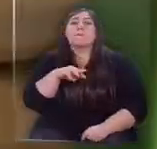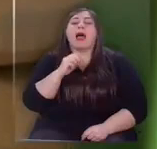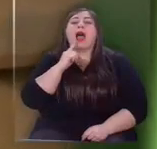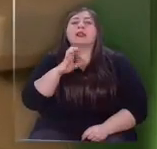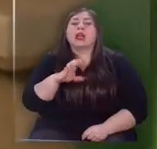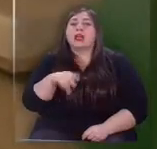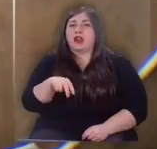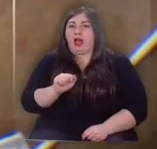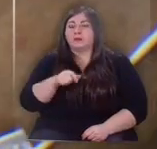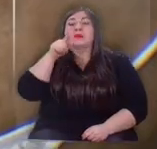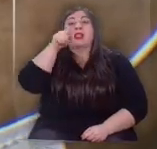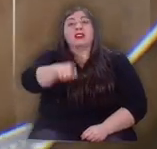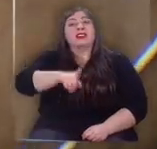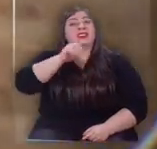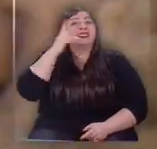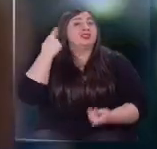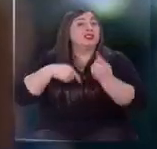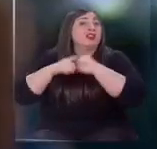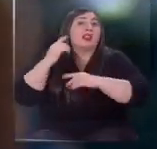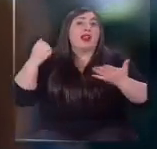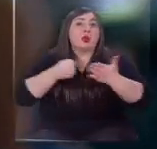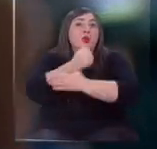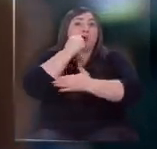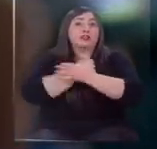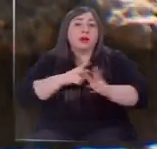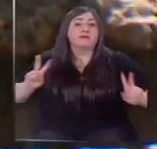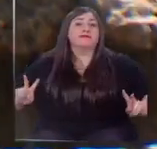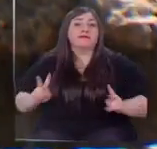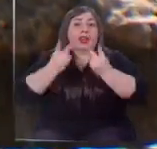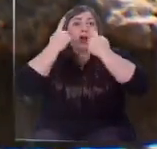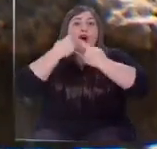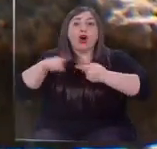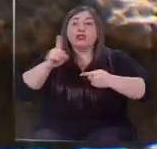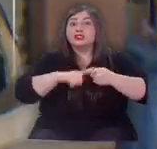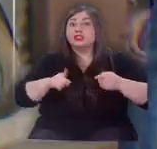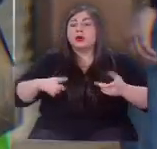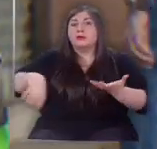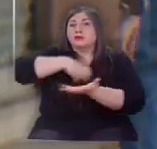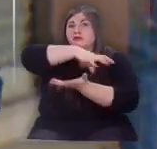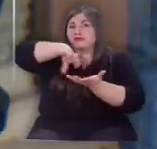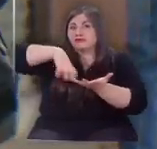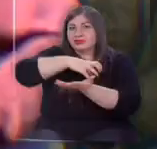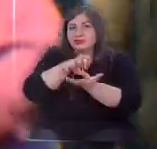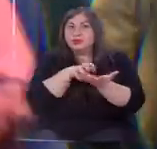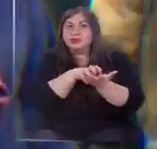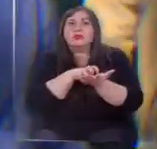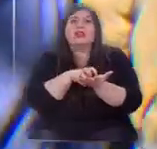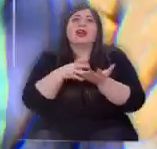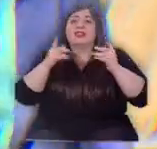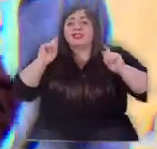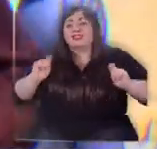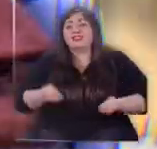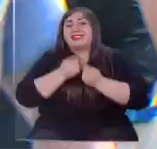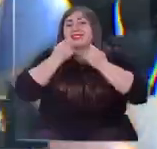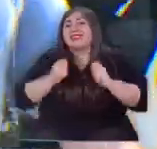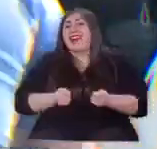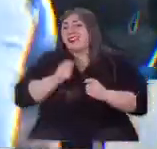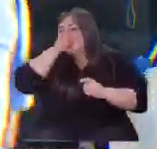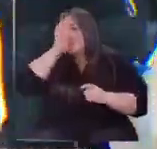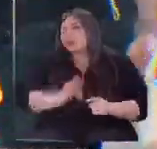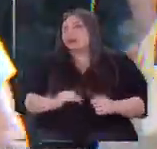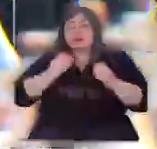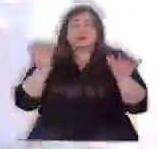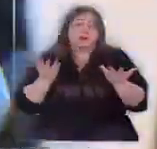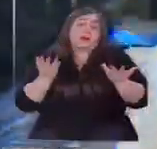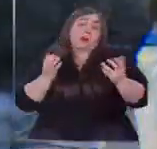Historias de quienes luchan por sobrevivir, otros por moverse en medio de una ciudad que funciona o trata de funcionar como